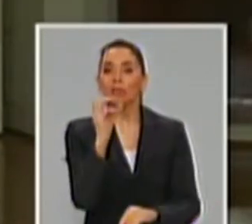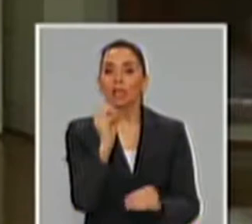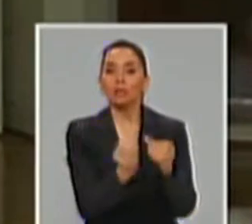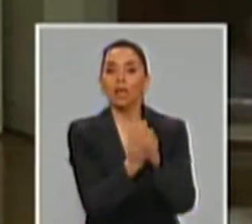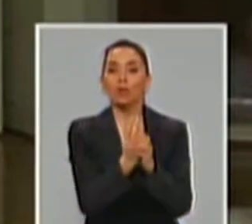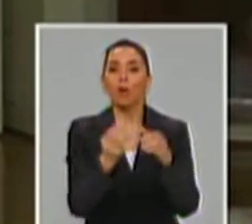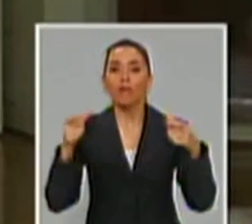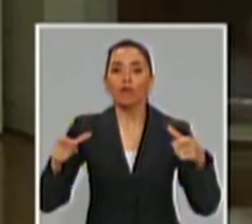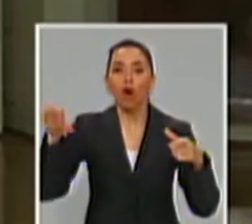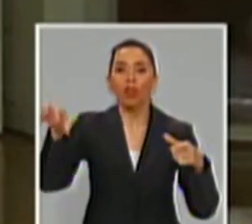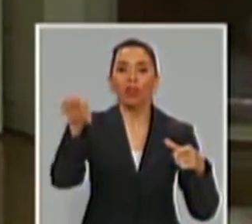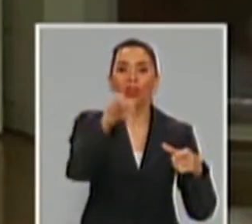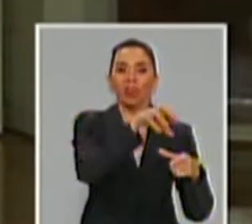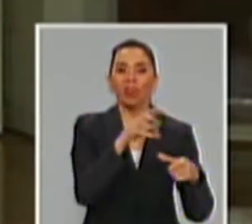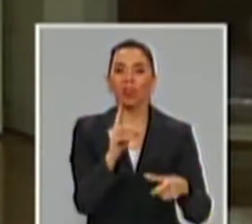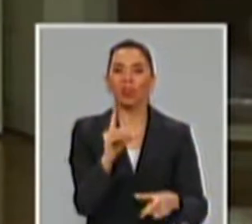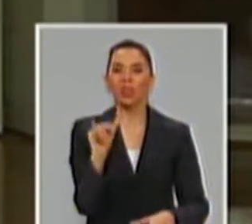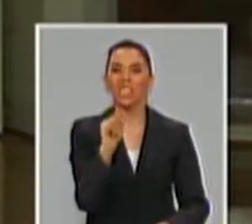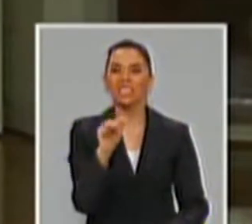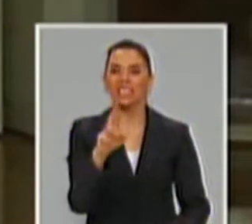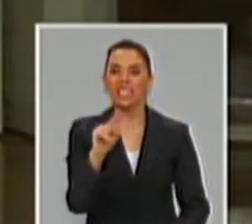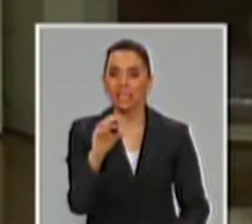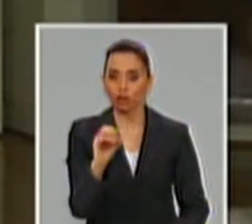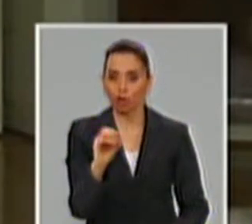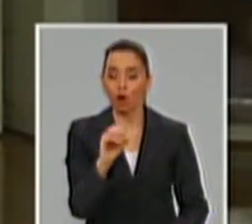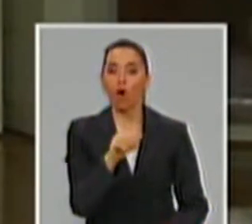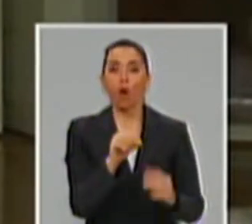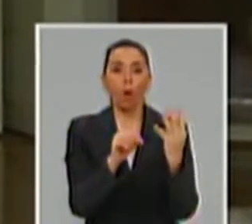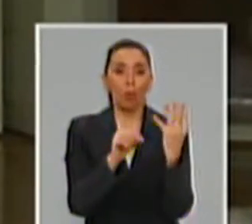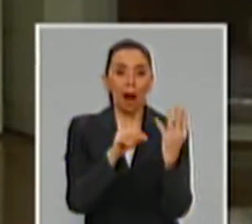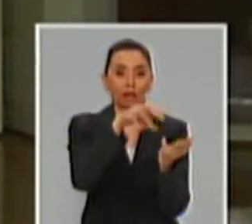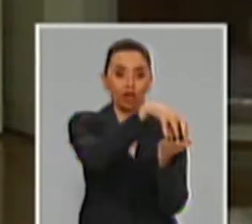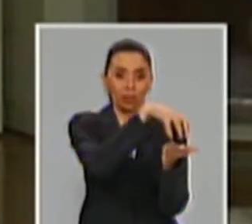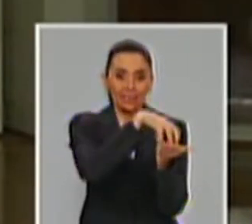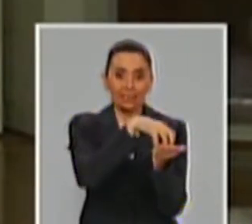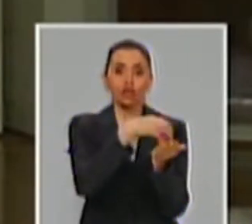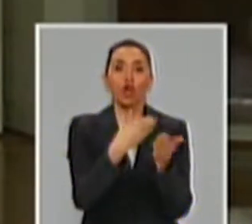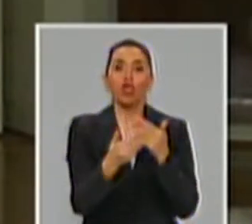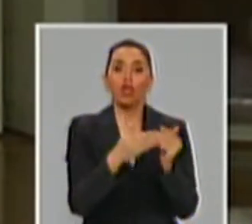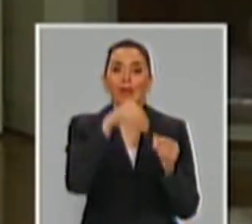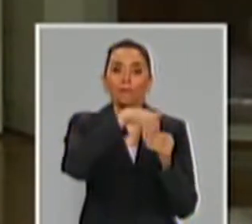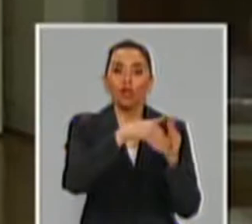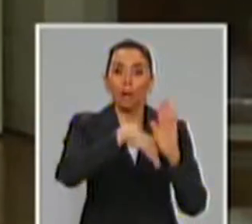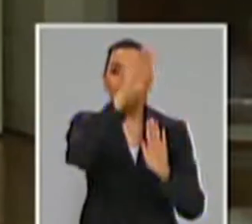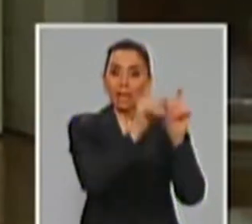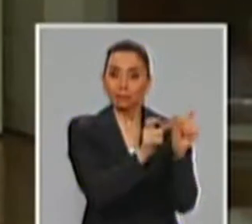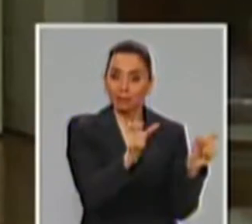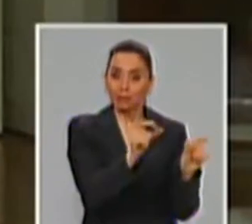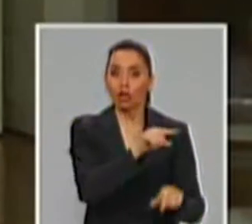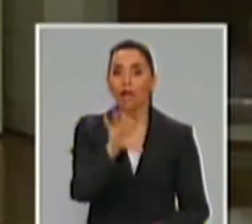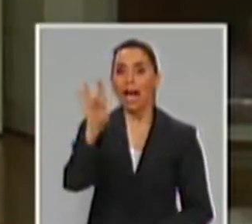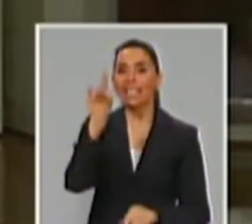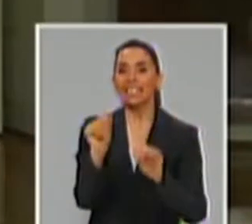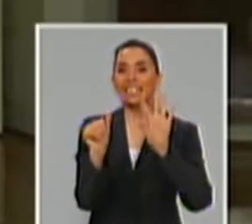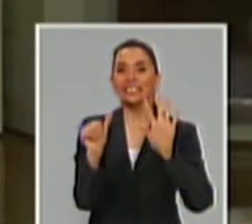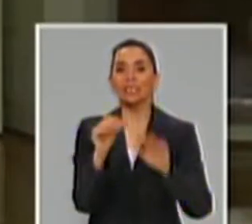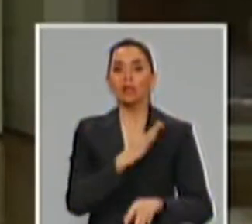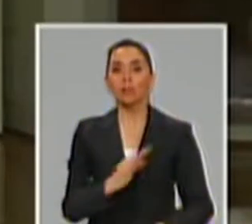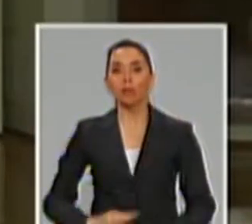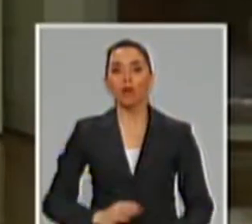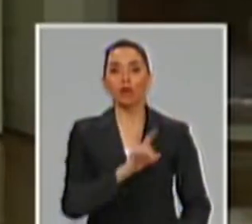nuevos distritos. Cuatro de ellos, los de mayor número de electores, elegirán 6 diputados cada